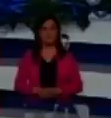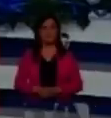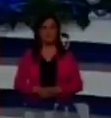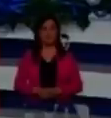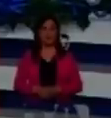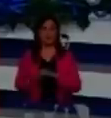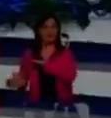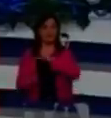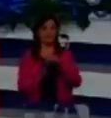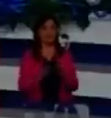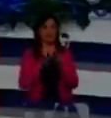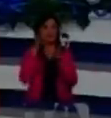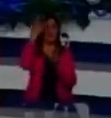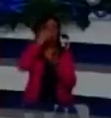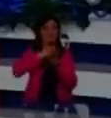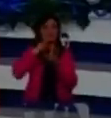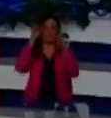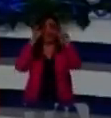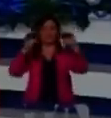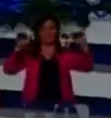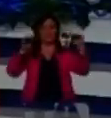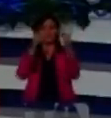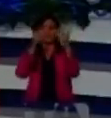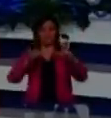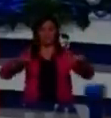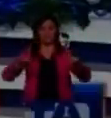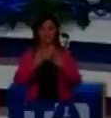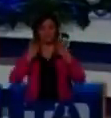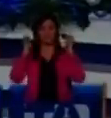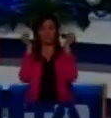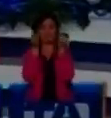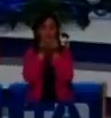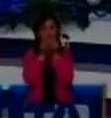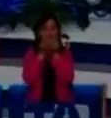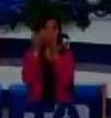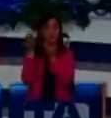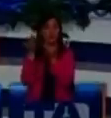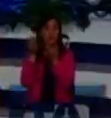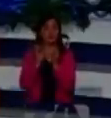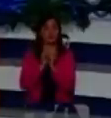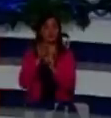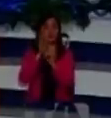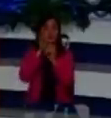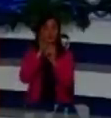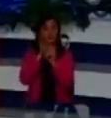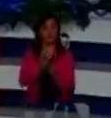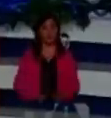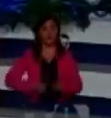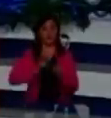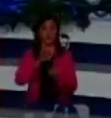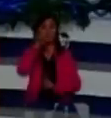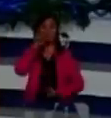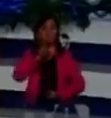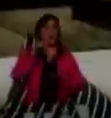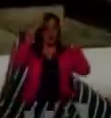Y también un hermoso regalo para esta Navidad. La organización Hair with Heart espera regalar 1,000 pelucas antes